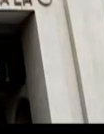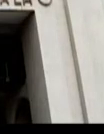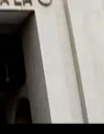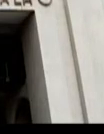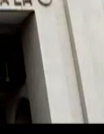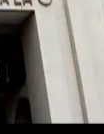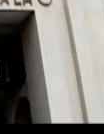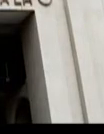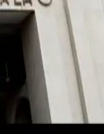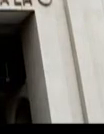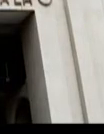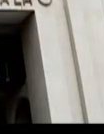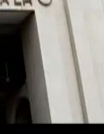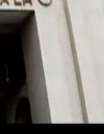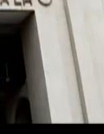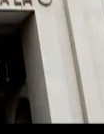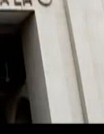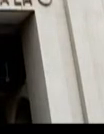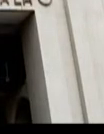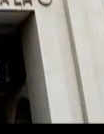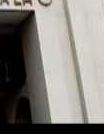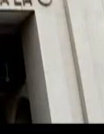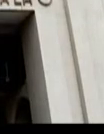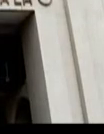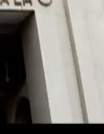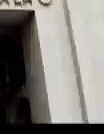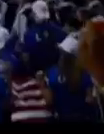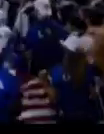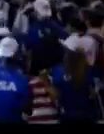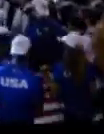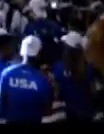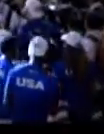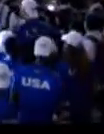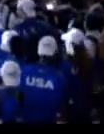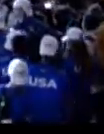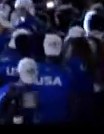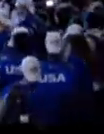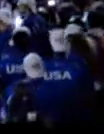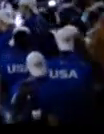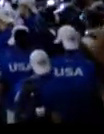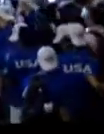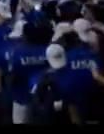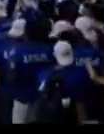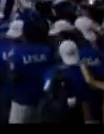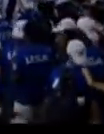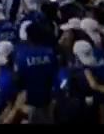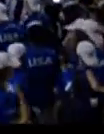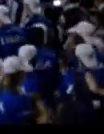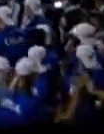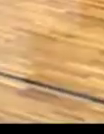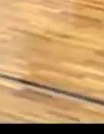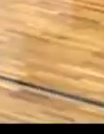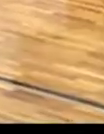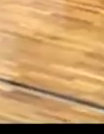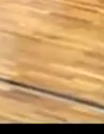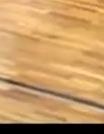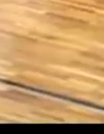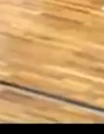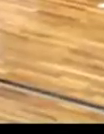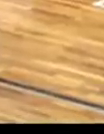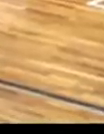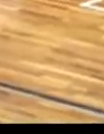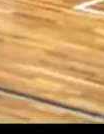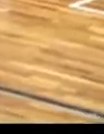el desfile de las 12 naciones participantes, entre ellas, por supuesto, nuestro amado México, que estuvo encabezado por el Rosa Leticia